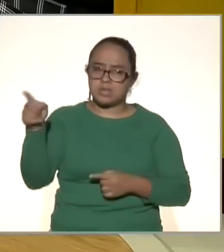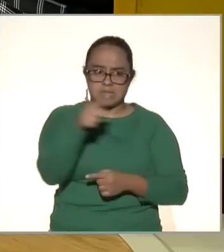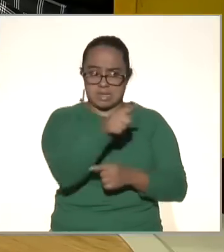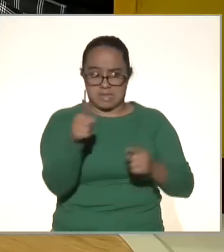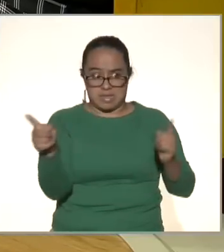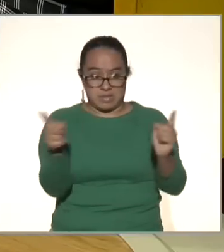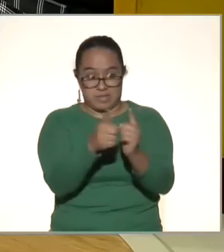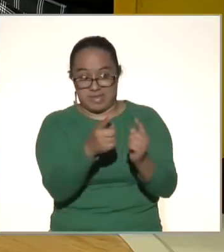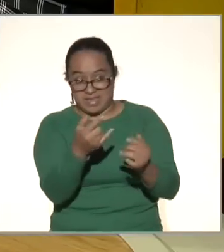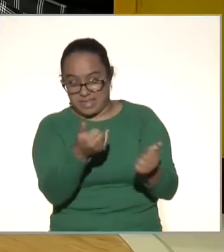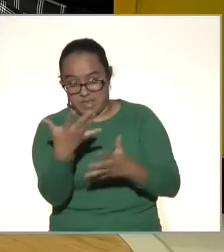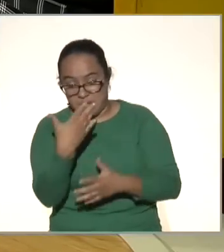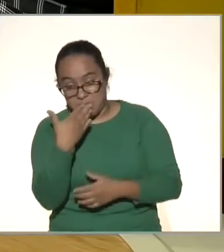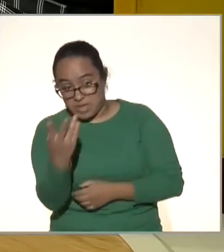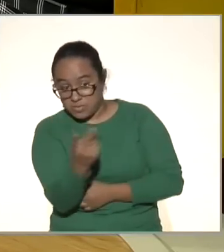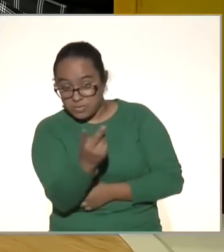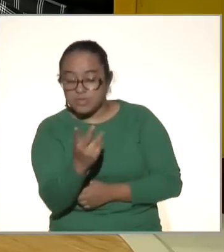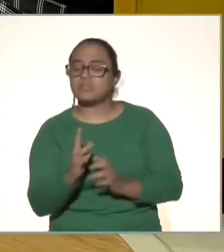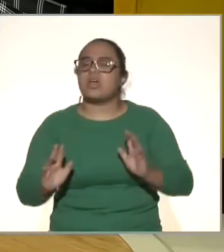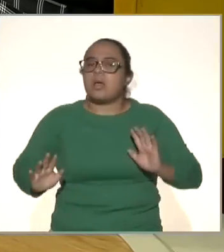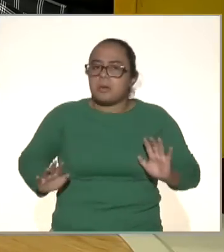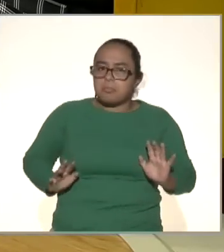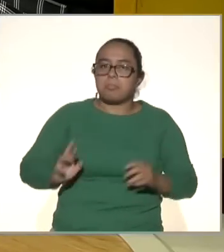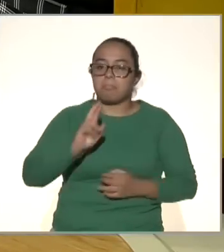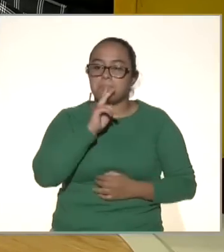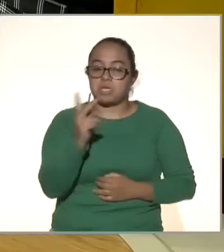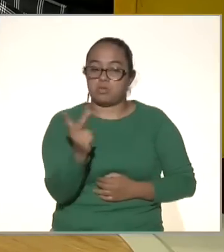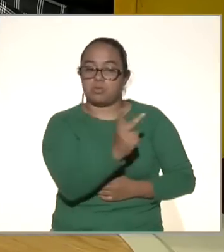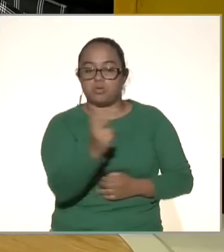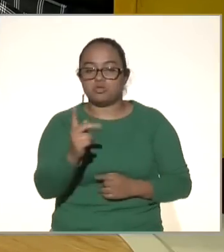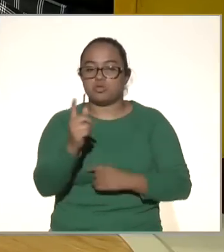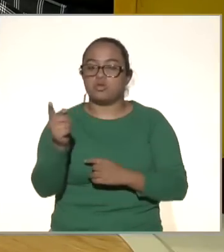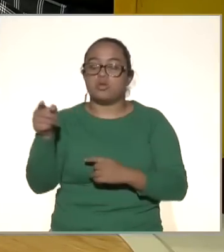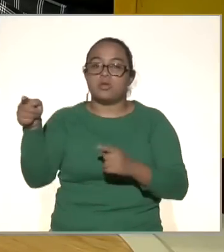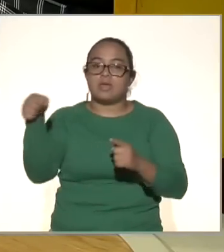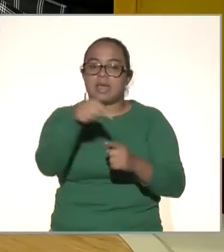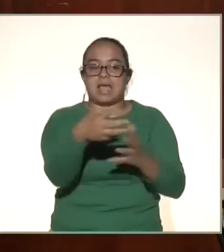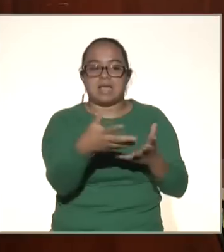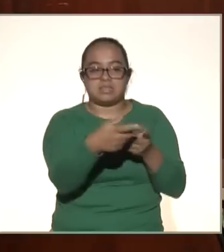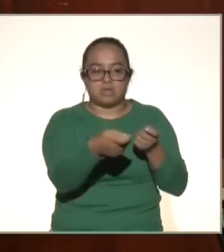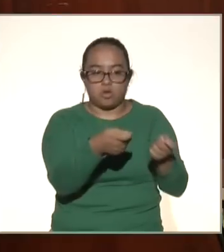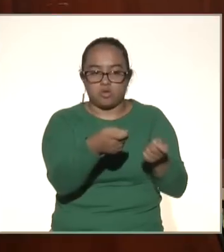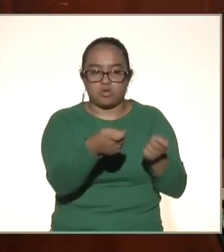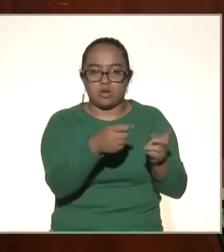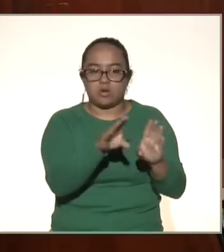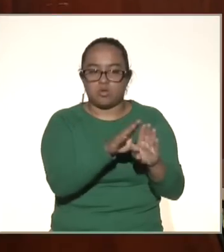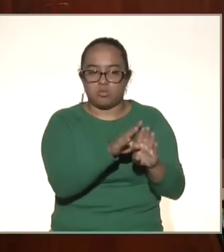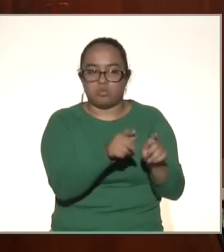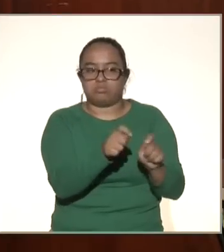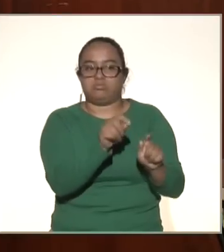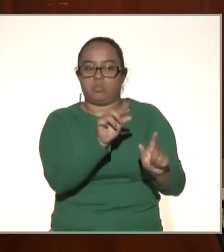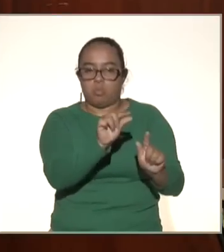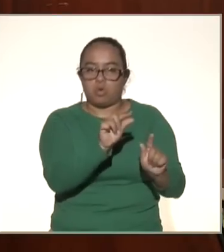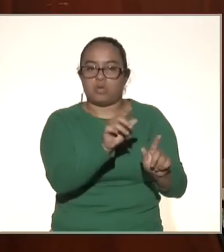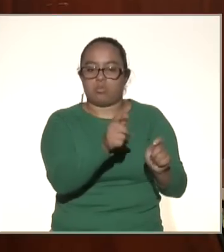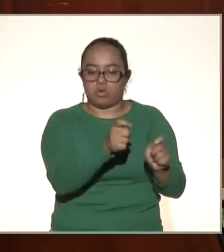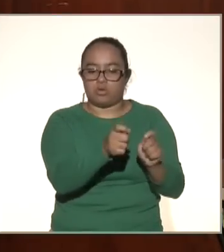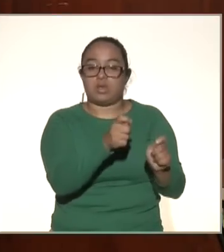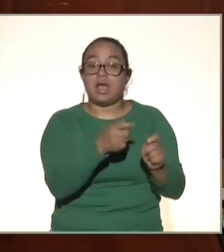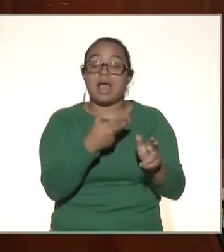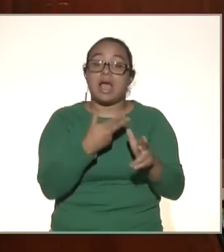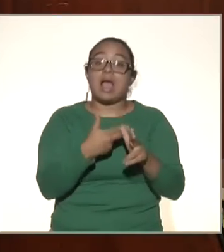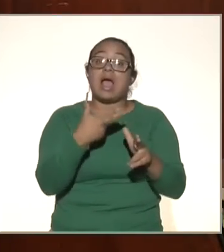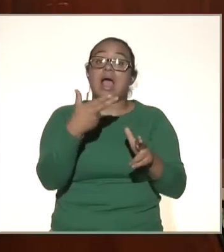bien y trata de que ellos vayan manejando el caso, ¿no? Sí, claro. Hasta que, pues,